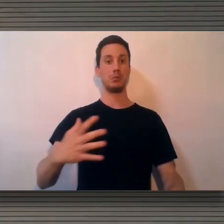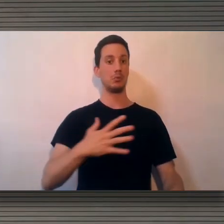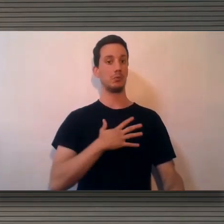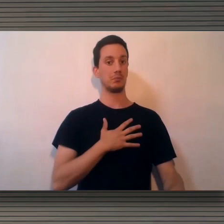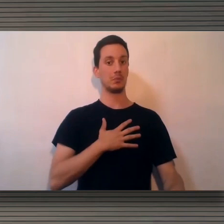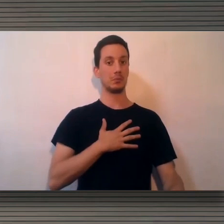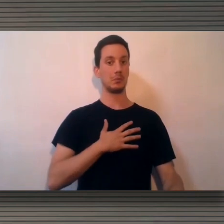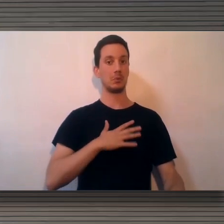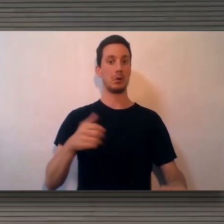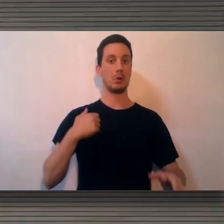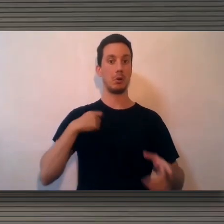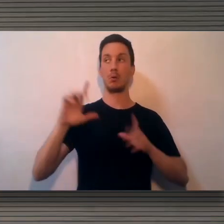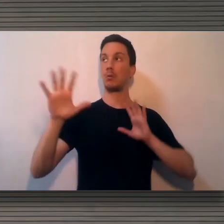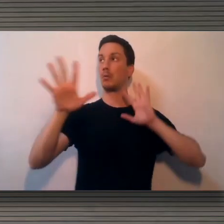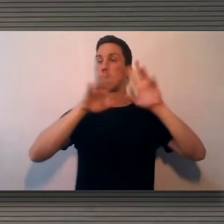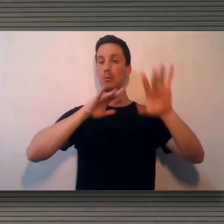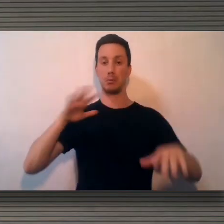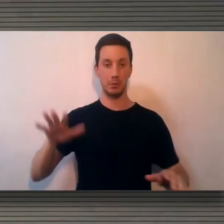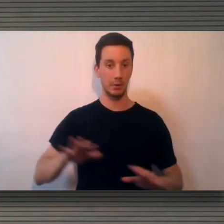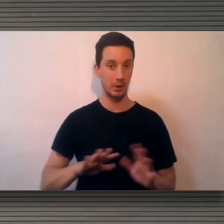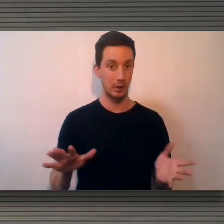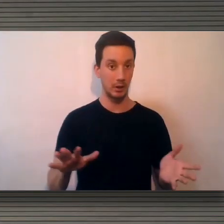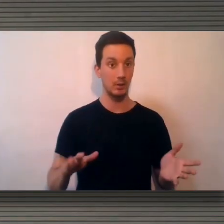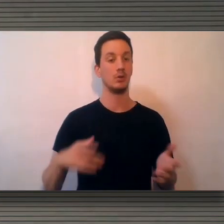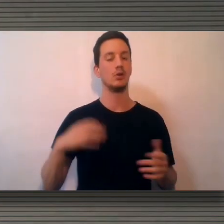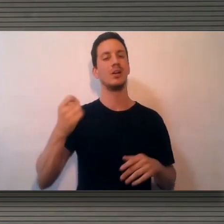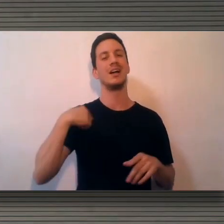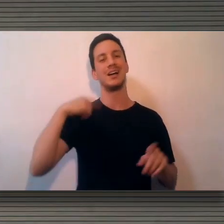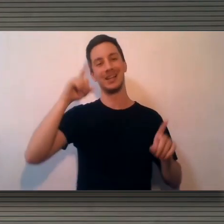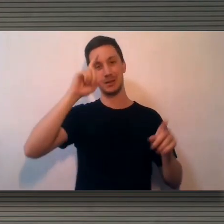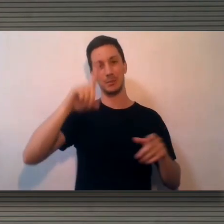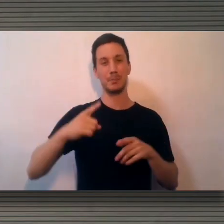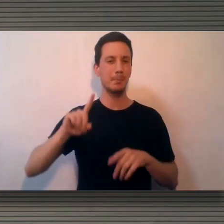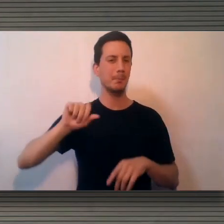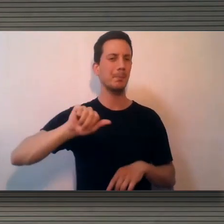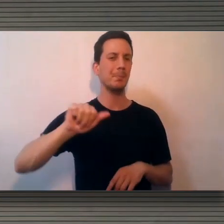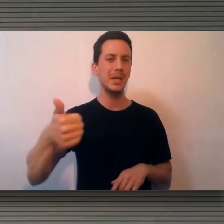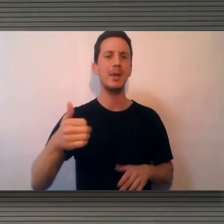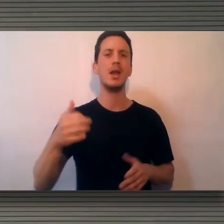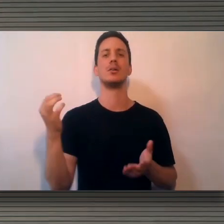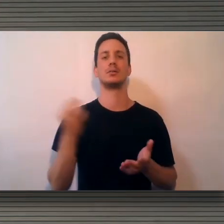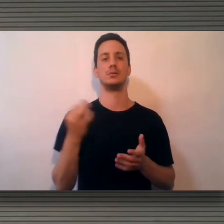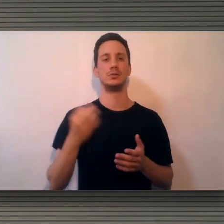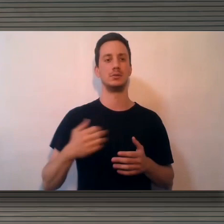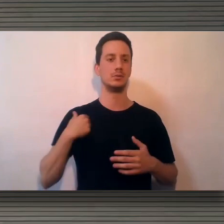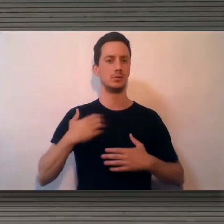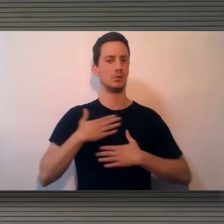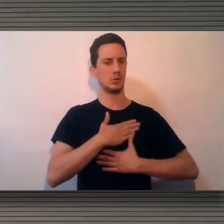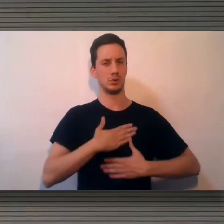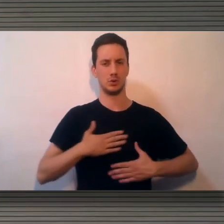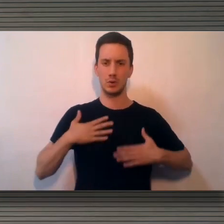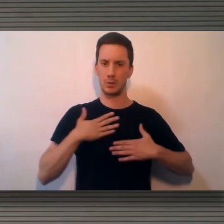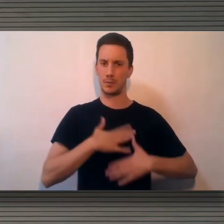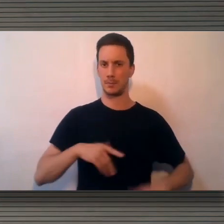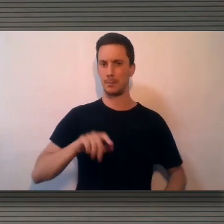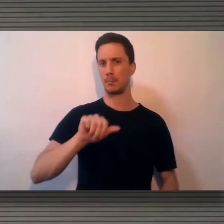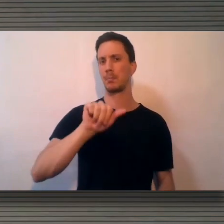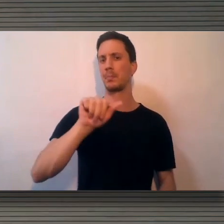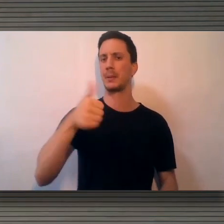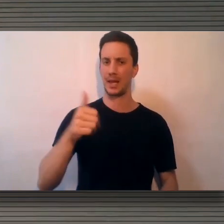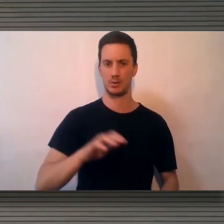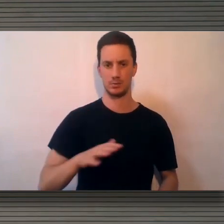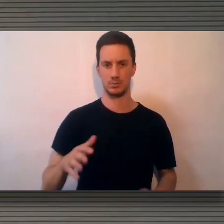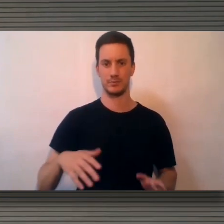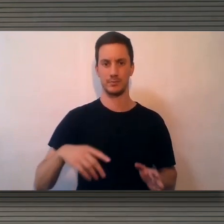se va para cualquier lado. Yo siempre recomiendo la primera aplicación hacer uno que sea emulsión, pero